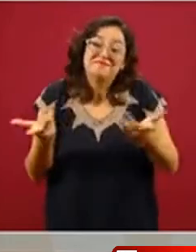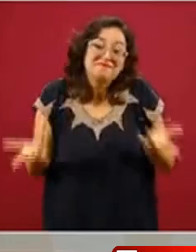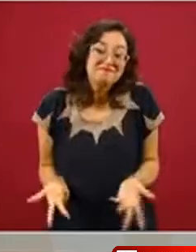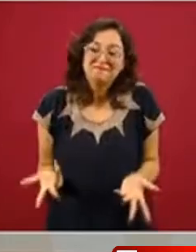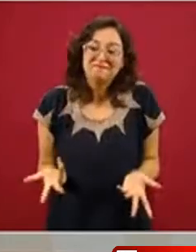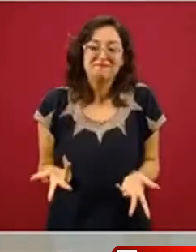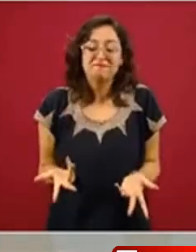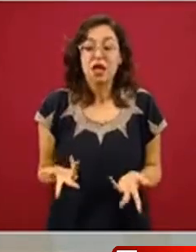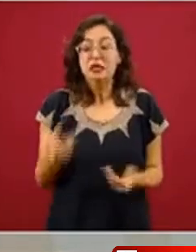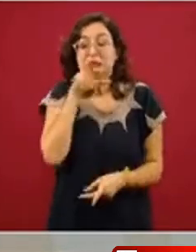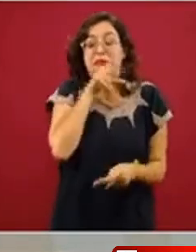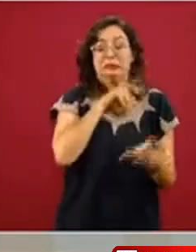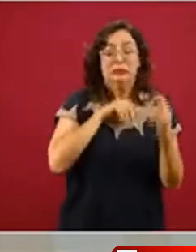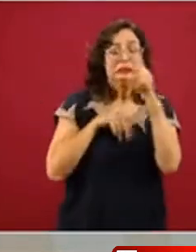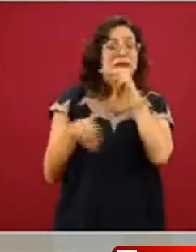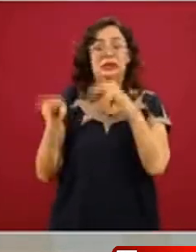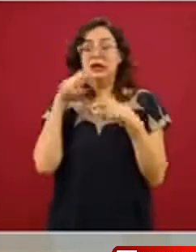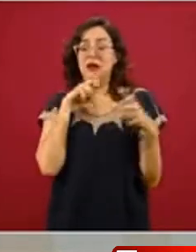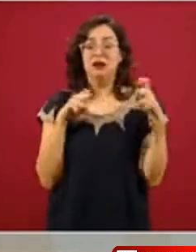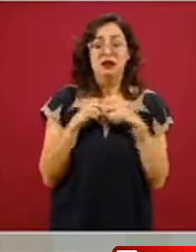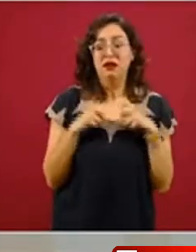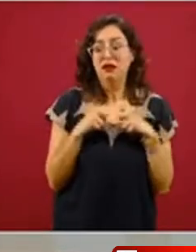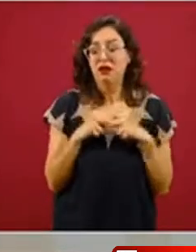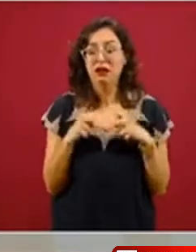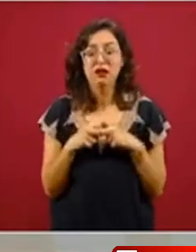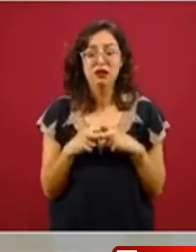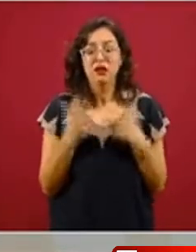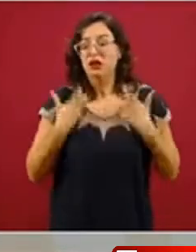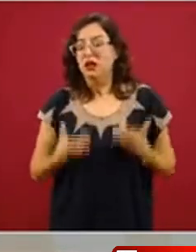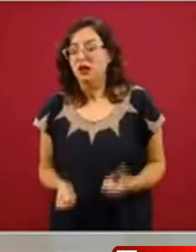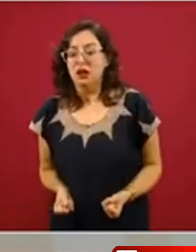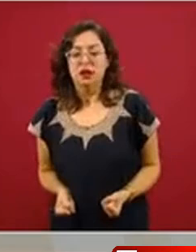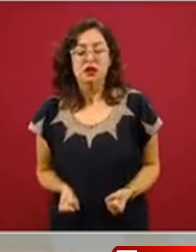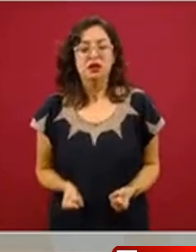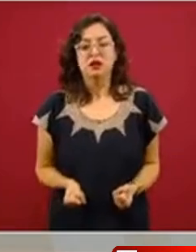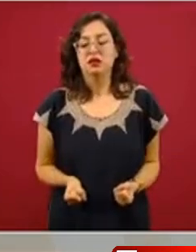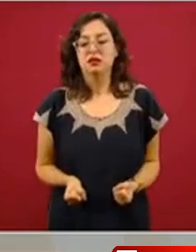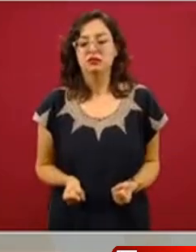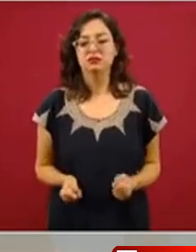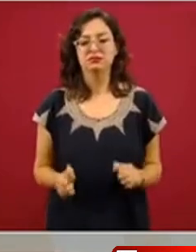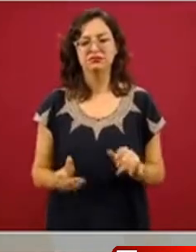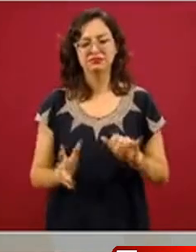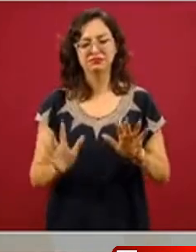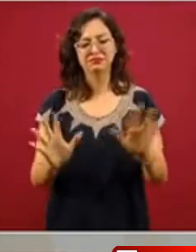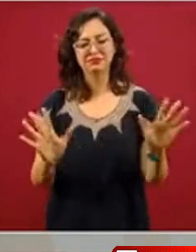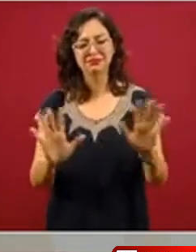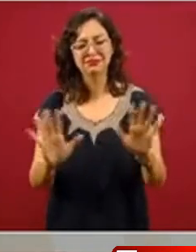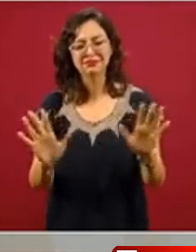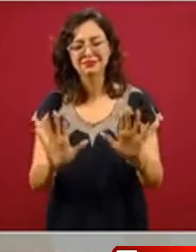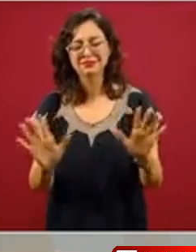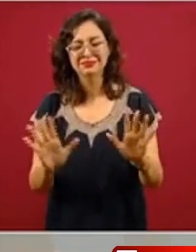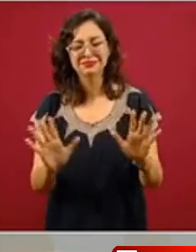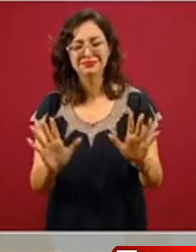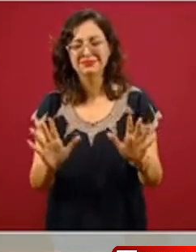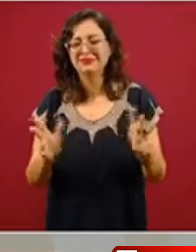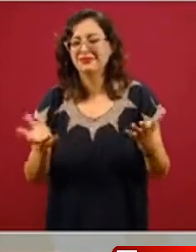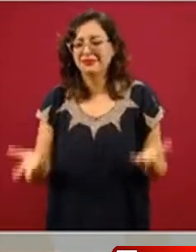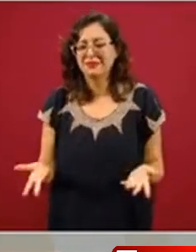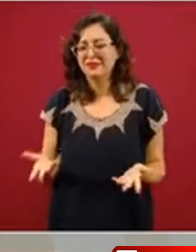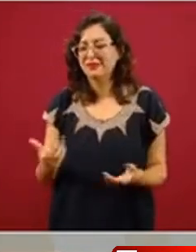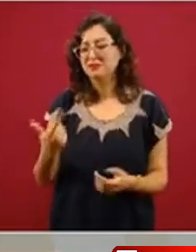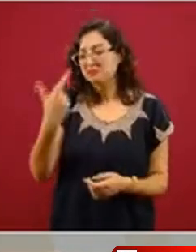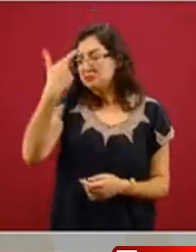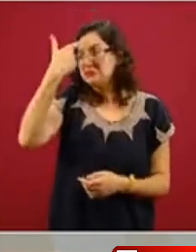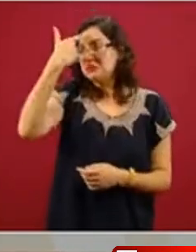angustiemos tampoco, no se preocupen de más, no sientan desazón de que hay limitaciones de otro